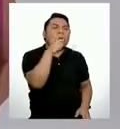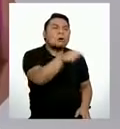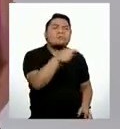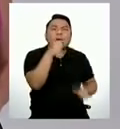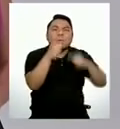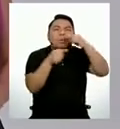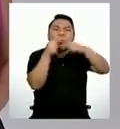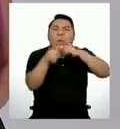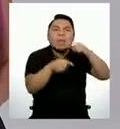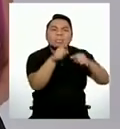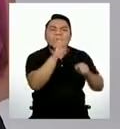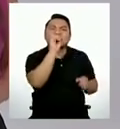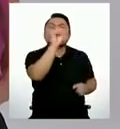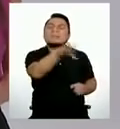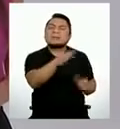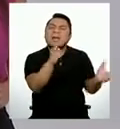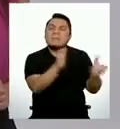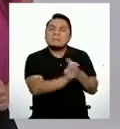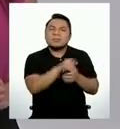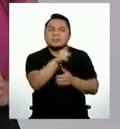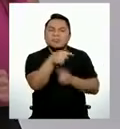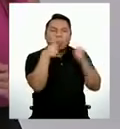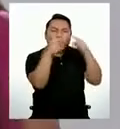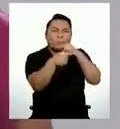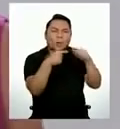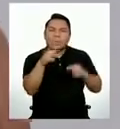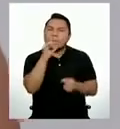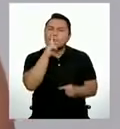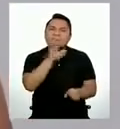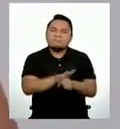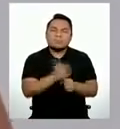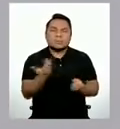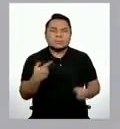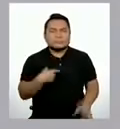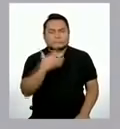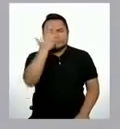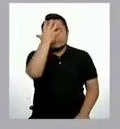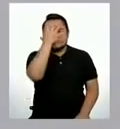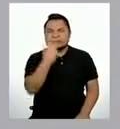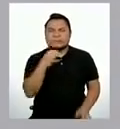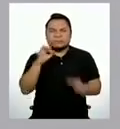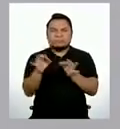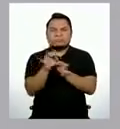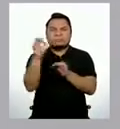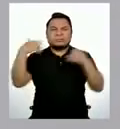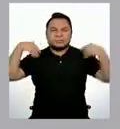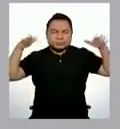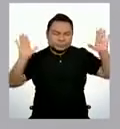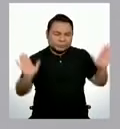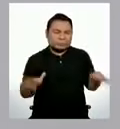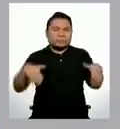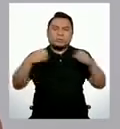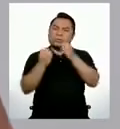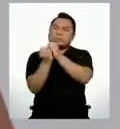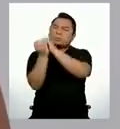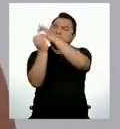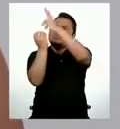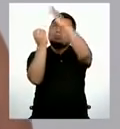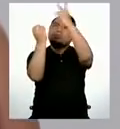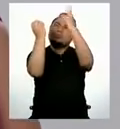contarle a alguien sobre este árbol y por la ambición del mal amigo. El salió del árbol,